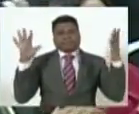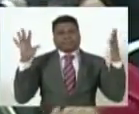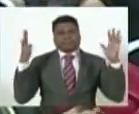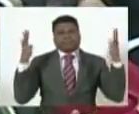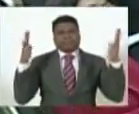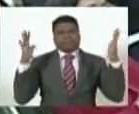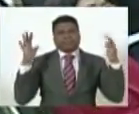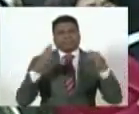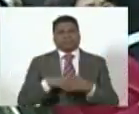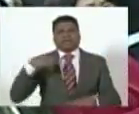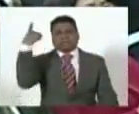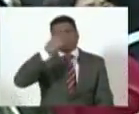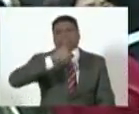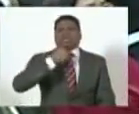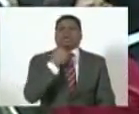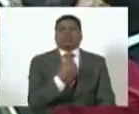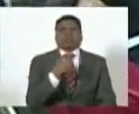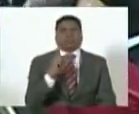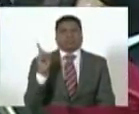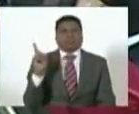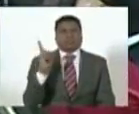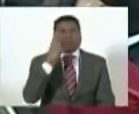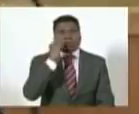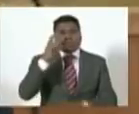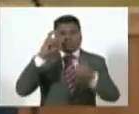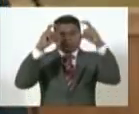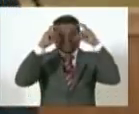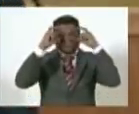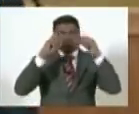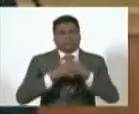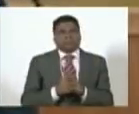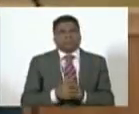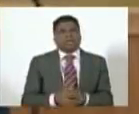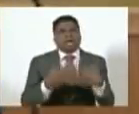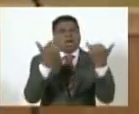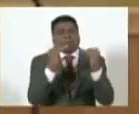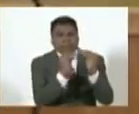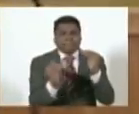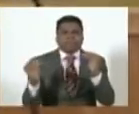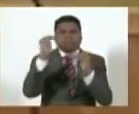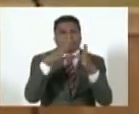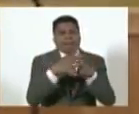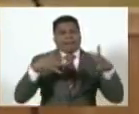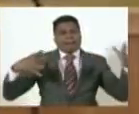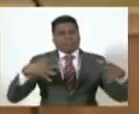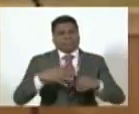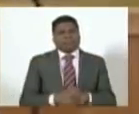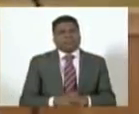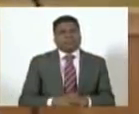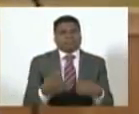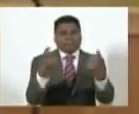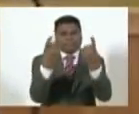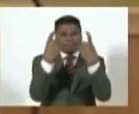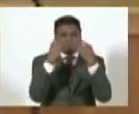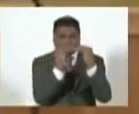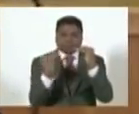que estoy seguro en esta oportunidad va a superar ampliamente a su maestro Tarek El Aissami.